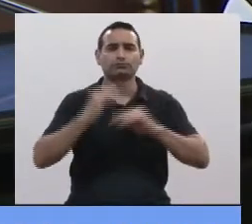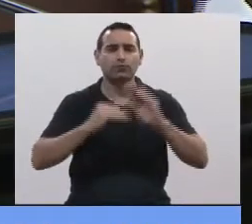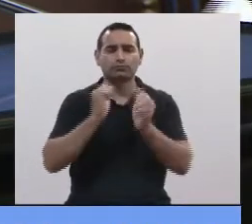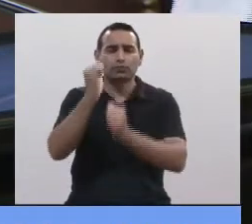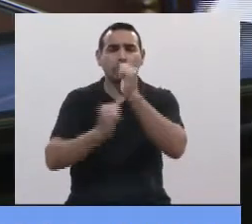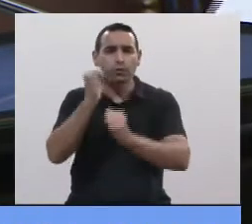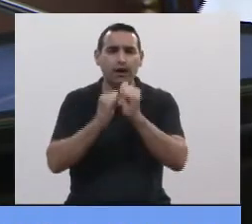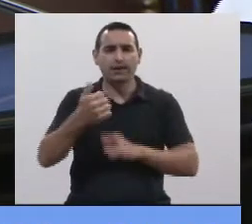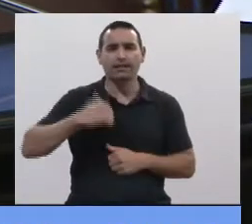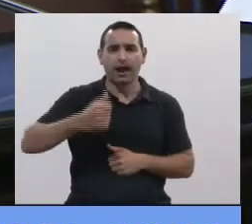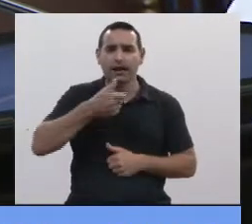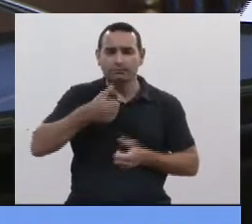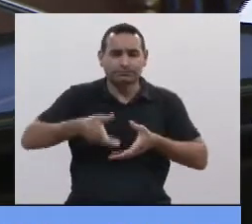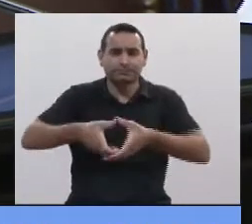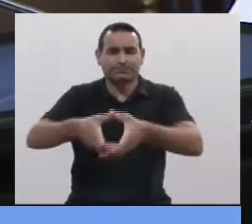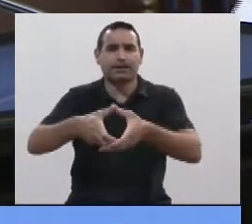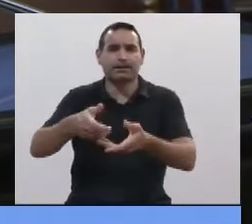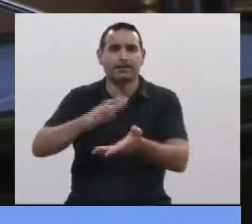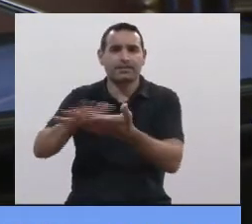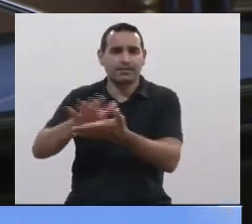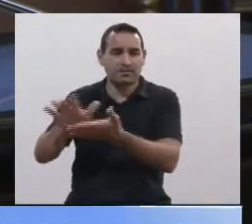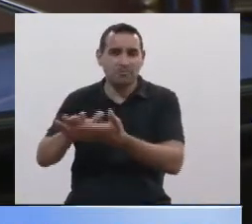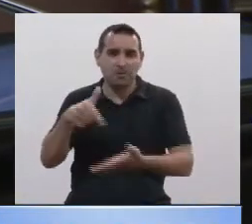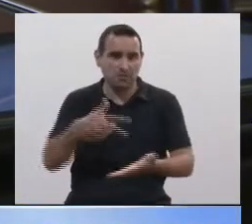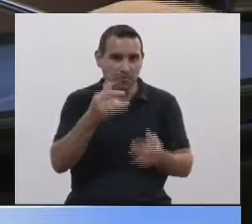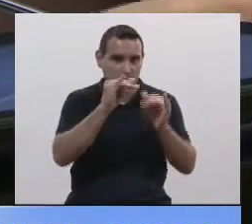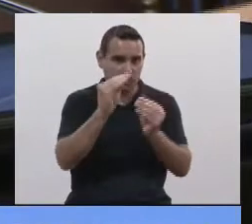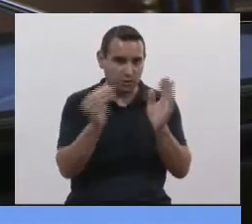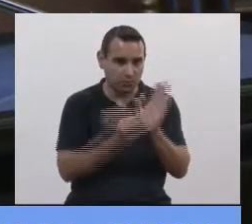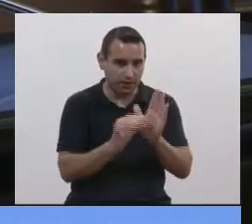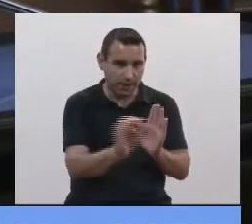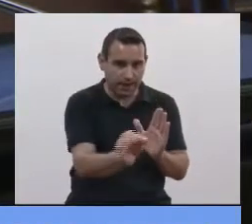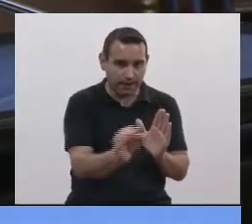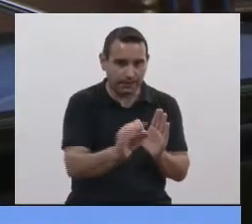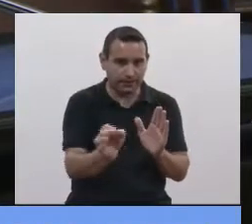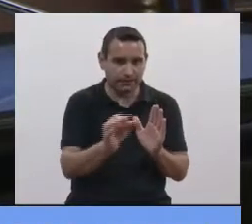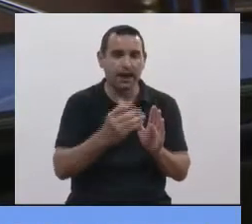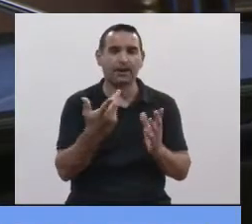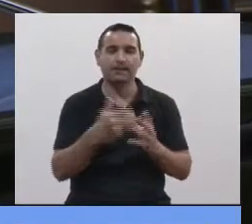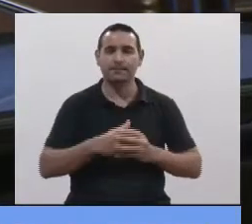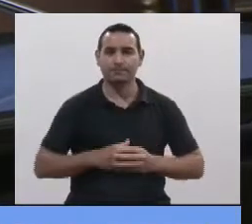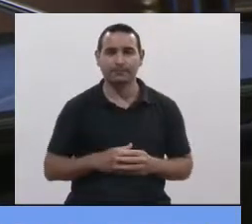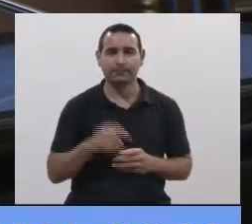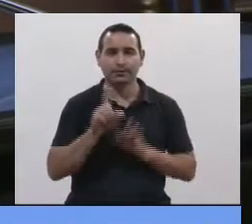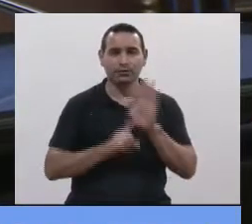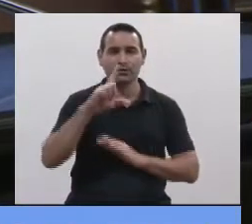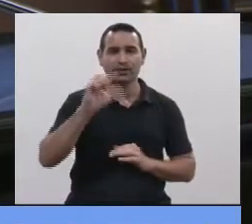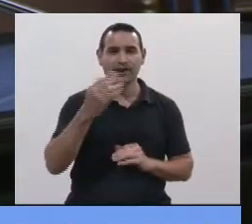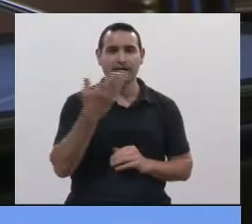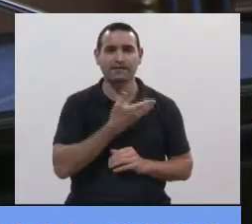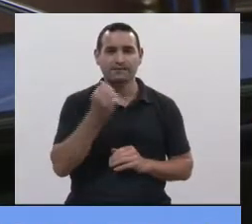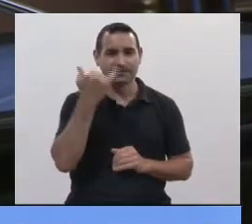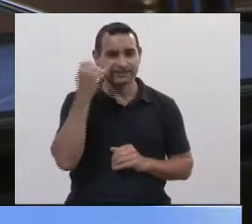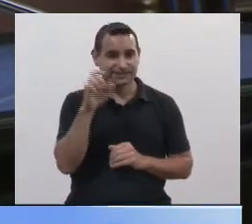líquidos cloacales de Cafayate, que tampoco figura en el presupuesto. Pero yo entiendo que por el ahínco que pondrá el gobernador,